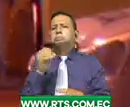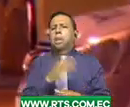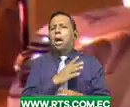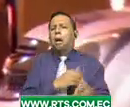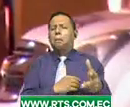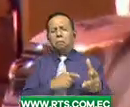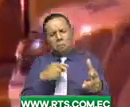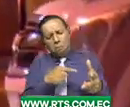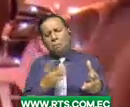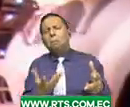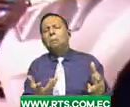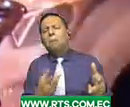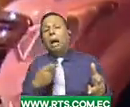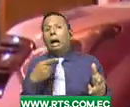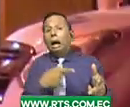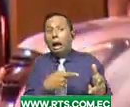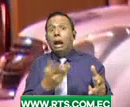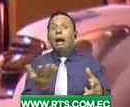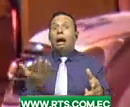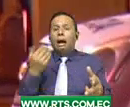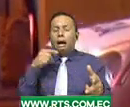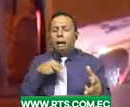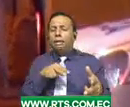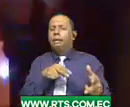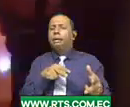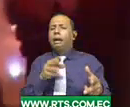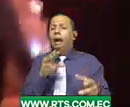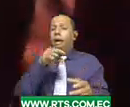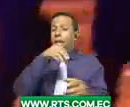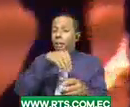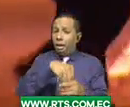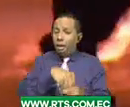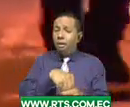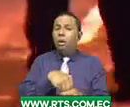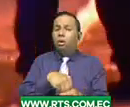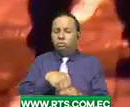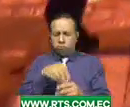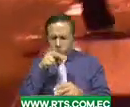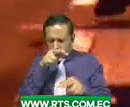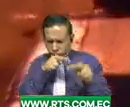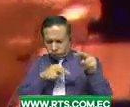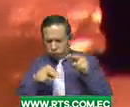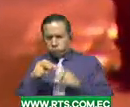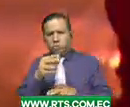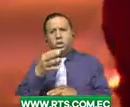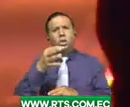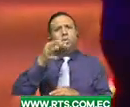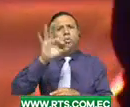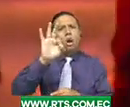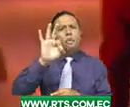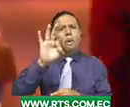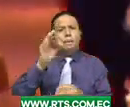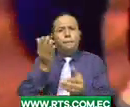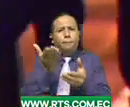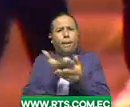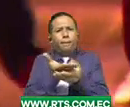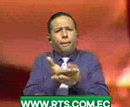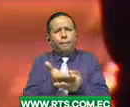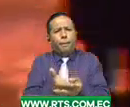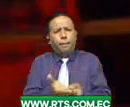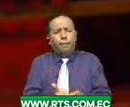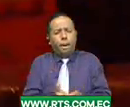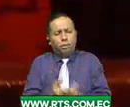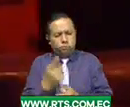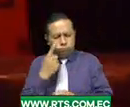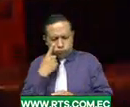estaría relacionada a este hecho violento. En su interior se levantó 19 soportes de papel conteniendo varios rastros